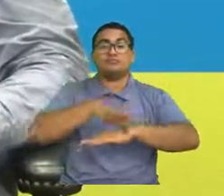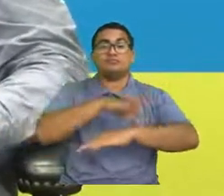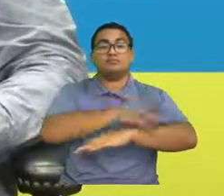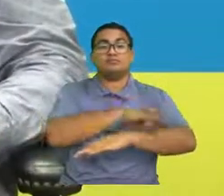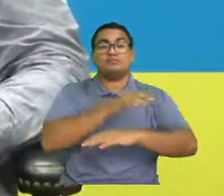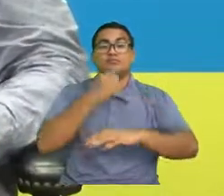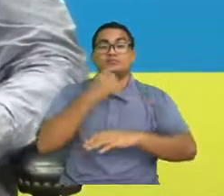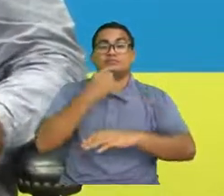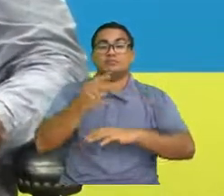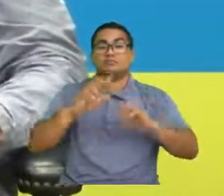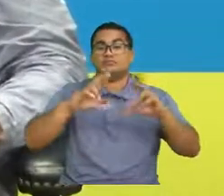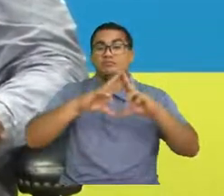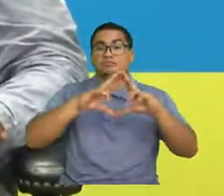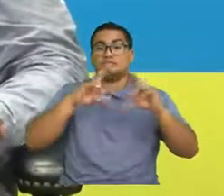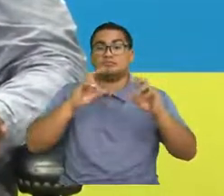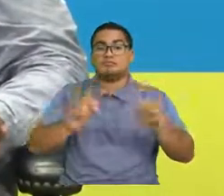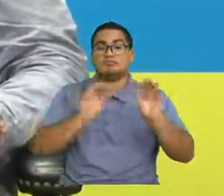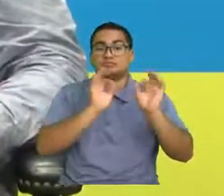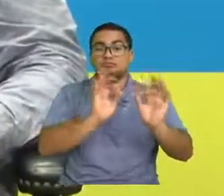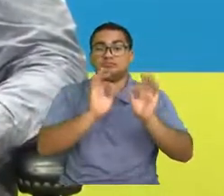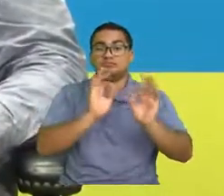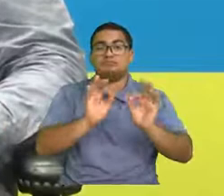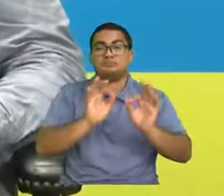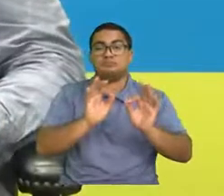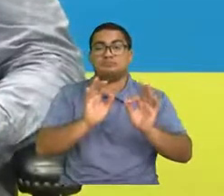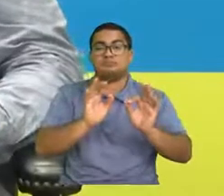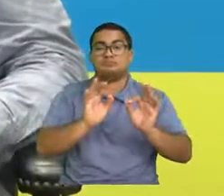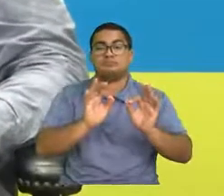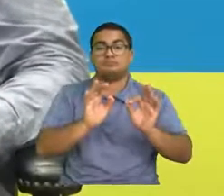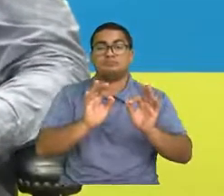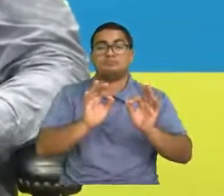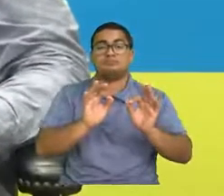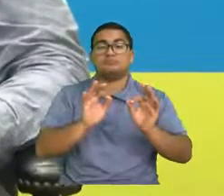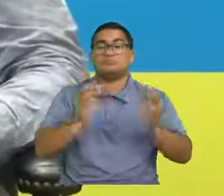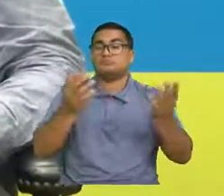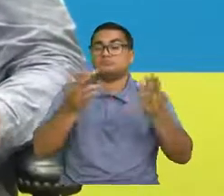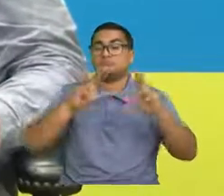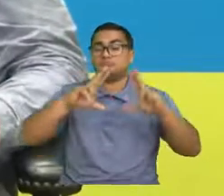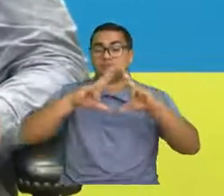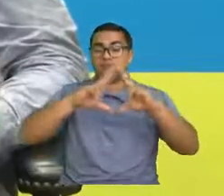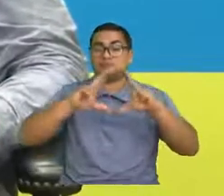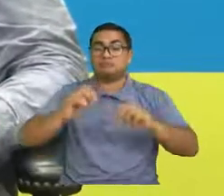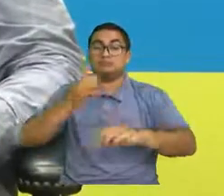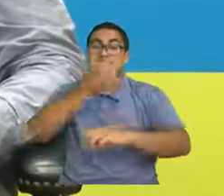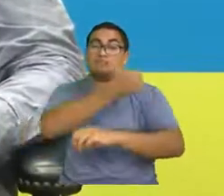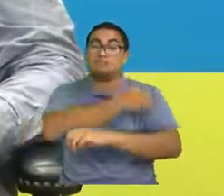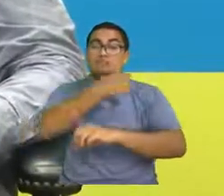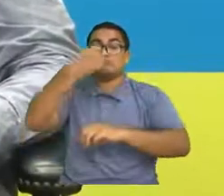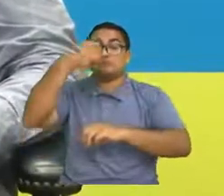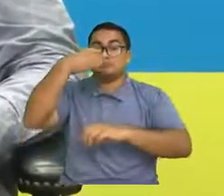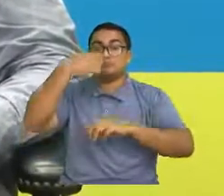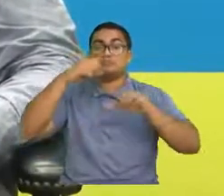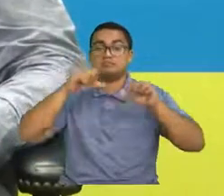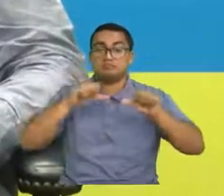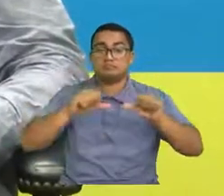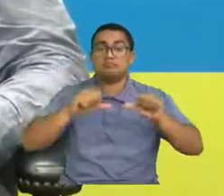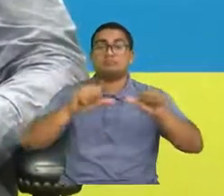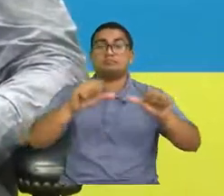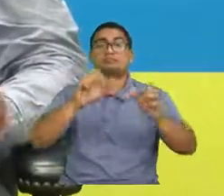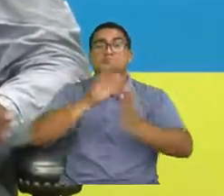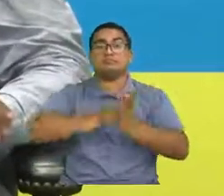aplicado y siempre ha venido pues en constante aplicación de la vacuna o el programa de